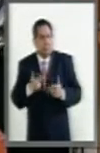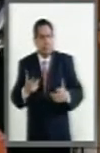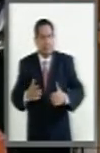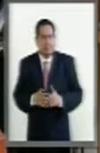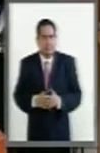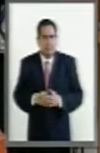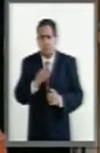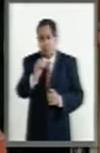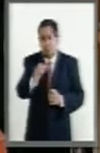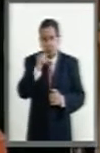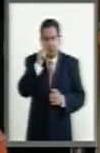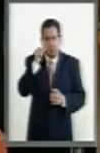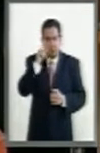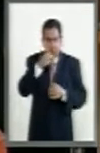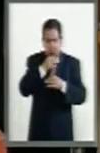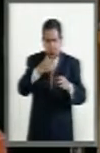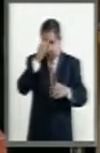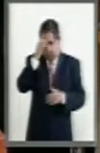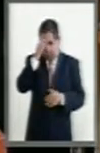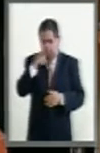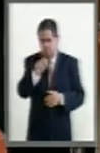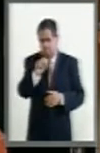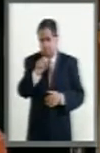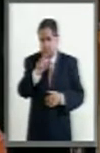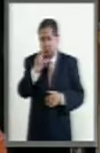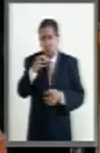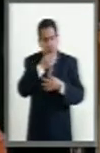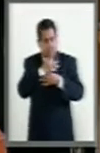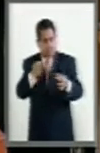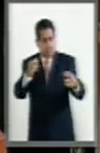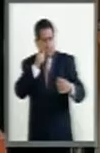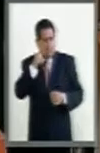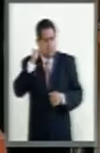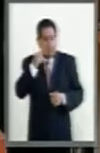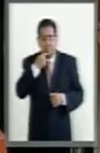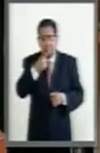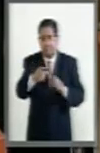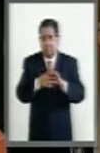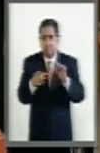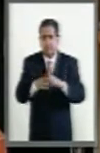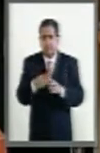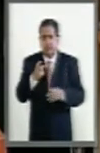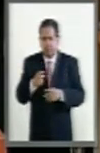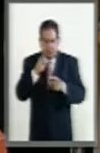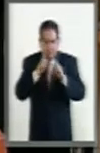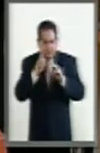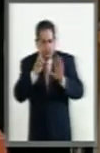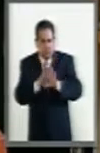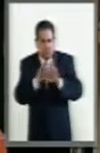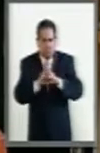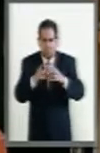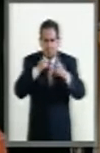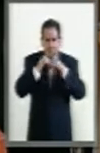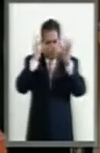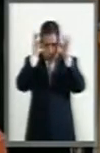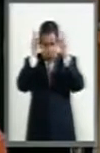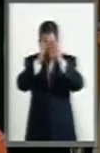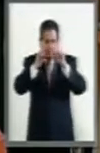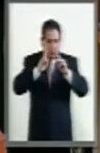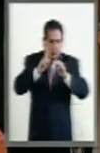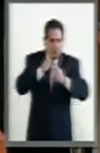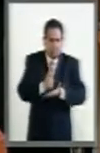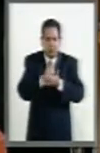que ayer se dio a conocer con la Secretaría de Relaciones Exteriores, de que estarán atentos en los consulados para